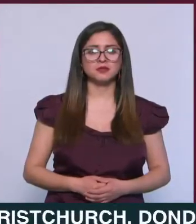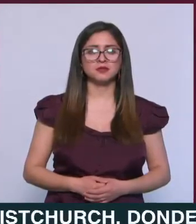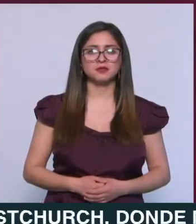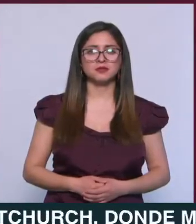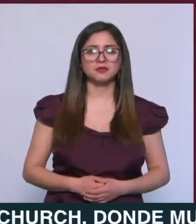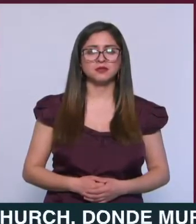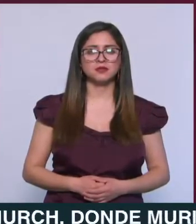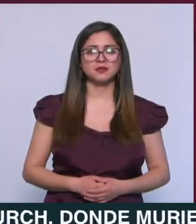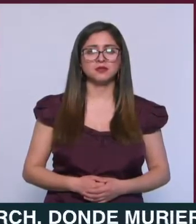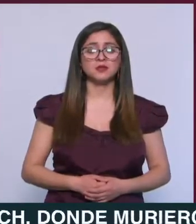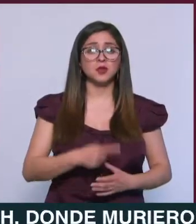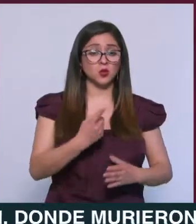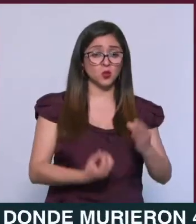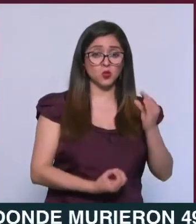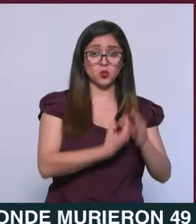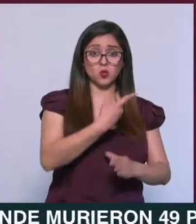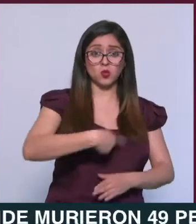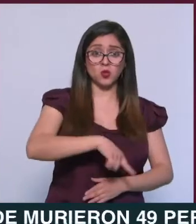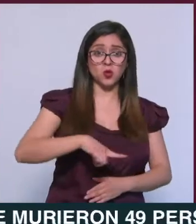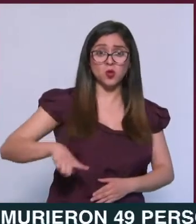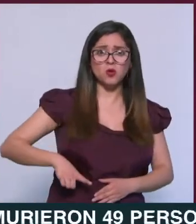Se deja atrás